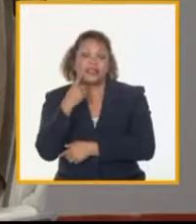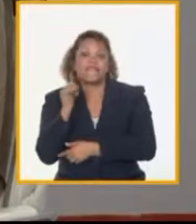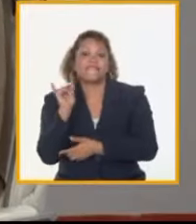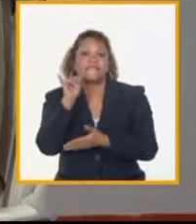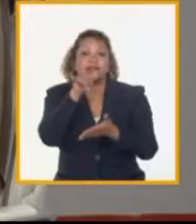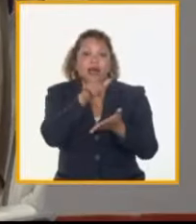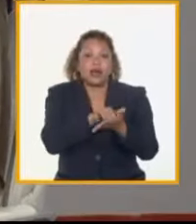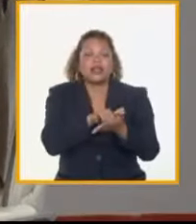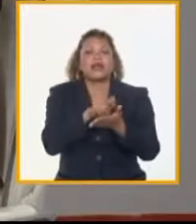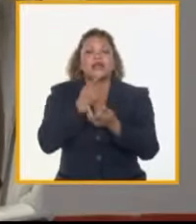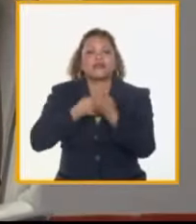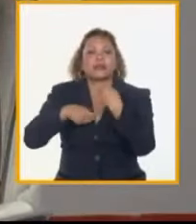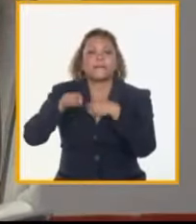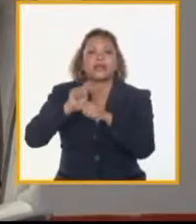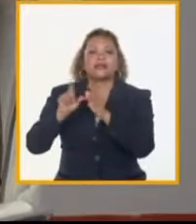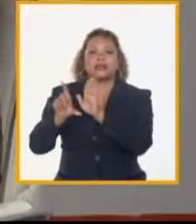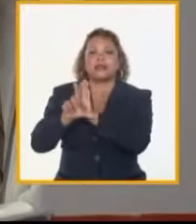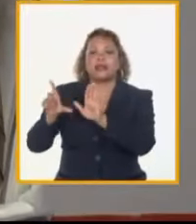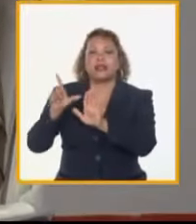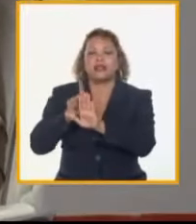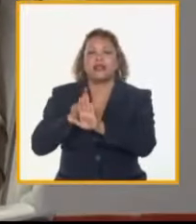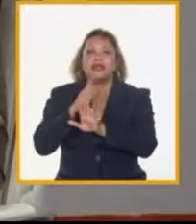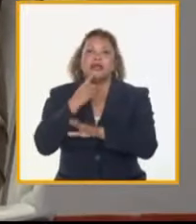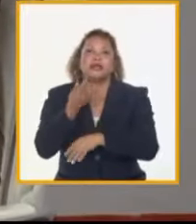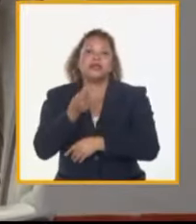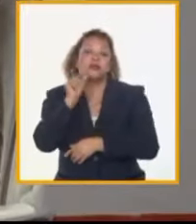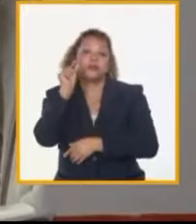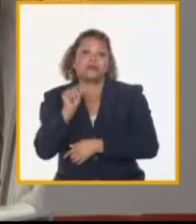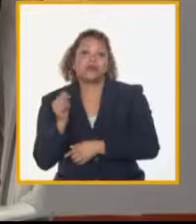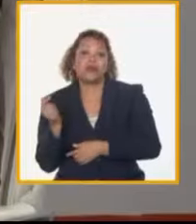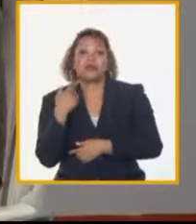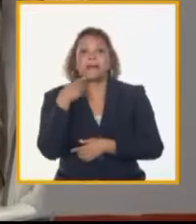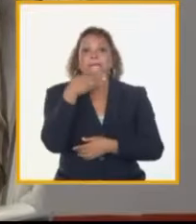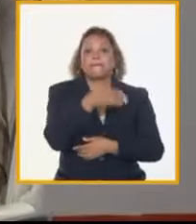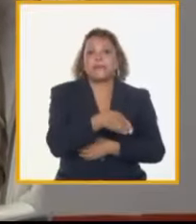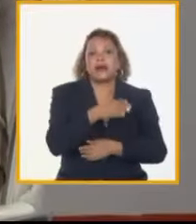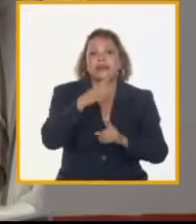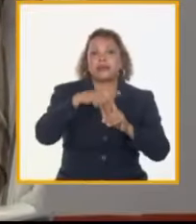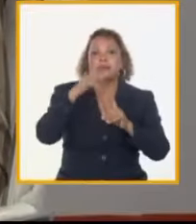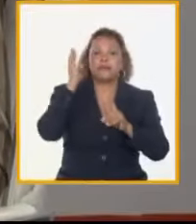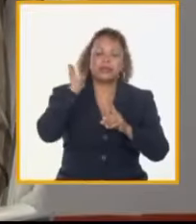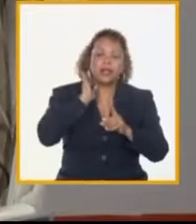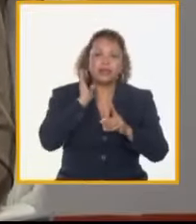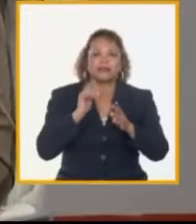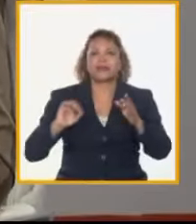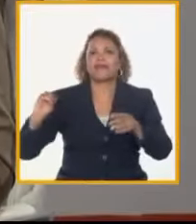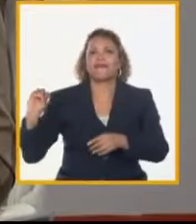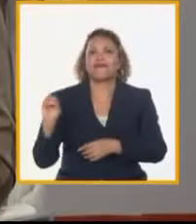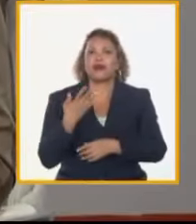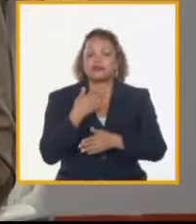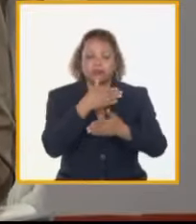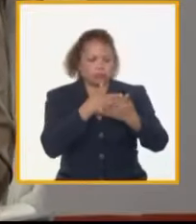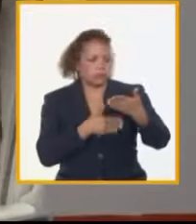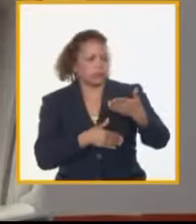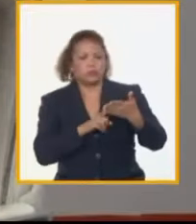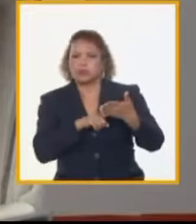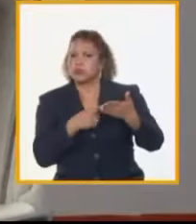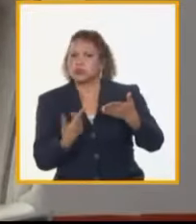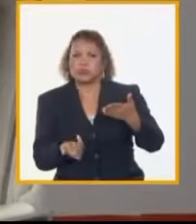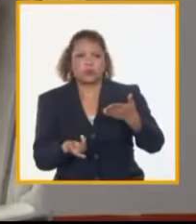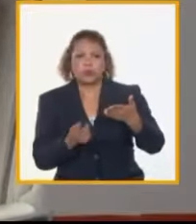Y cuando esa persona va a viajar, bueno, el boletín es falso. Estamos hablando de, hemos encontrado ejemplos, y quisiera poner un ejemplo bien, bien